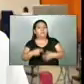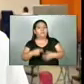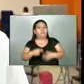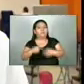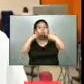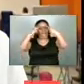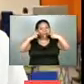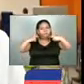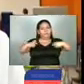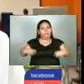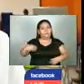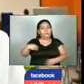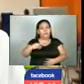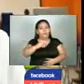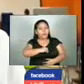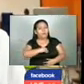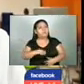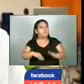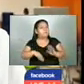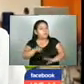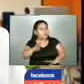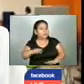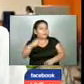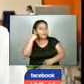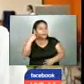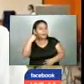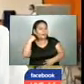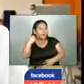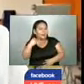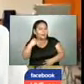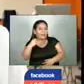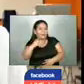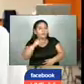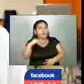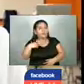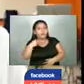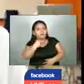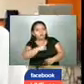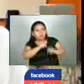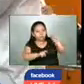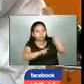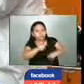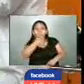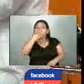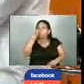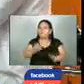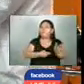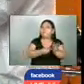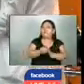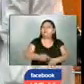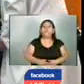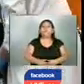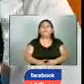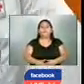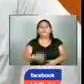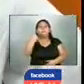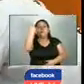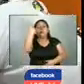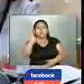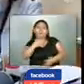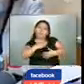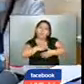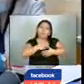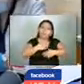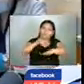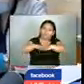altruistas y sobre todo la importancia de que la entrevista médica sea lo más sincera. Salvadoreños altruistas hacen